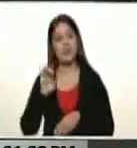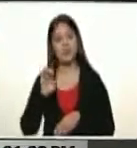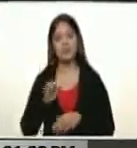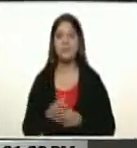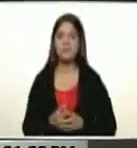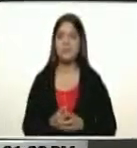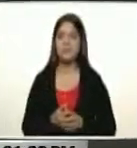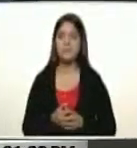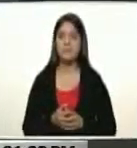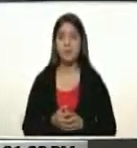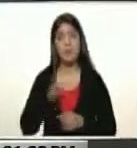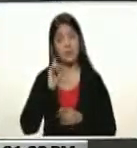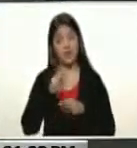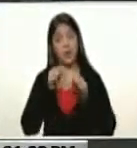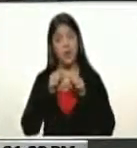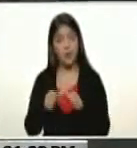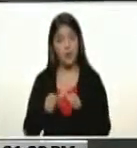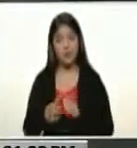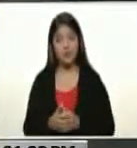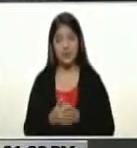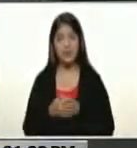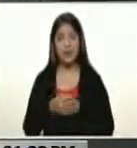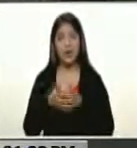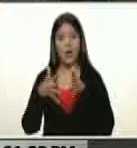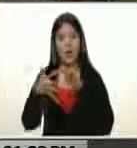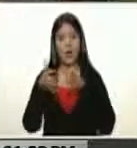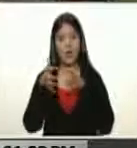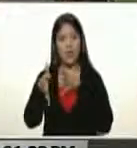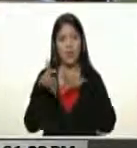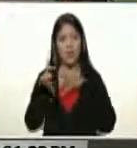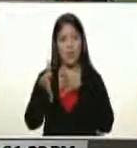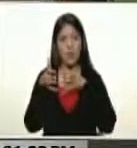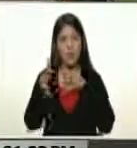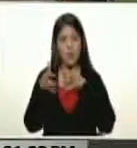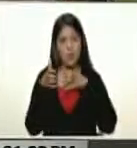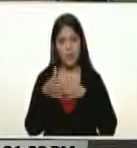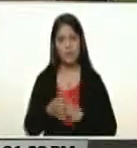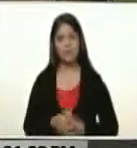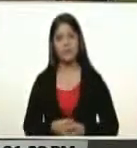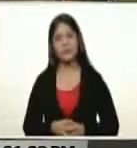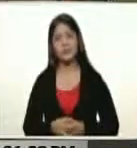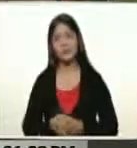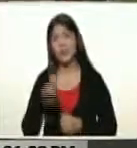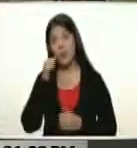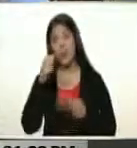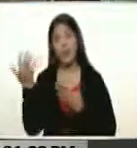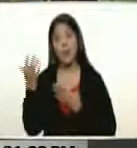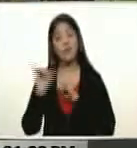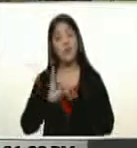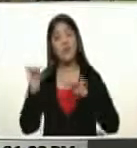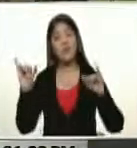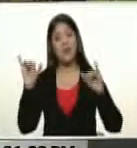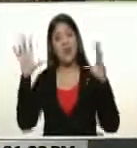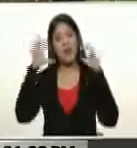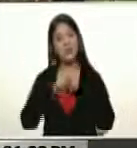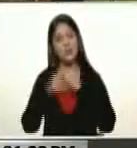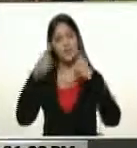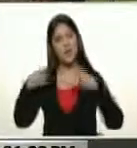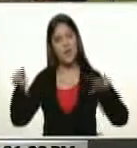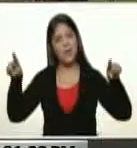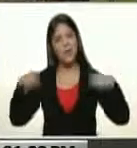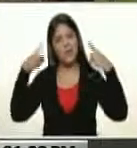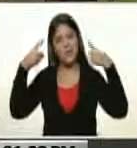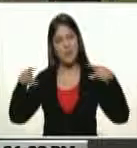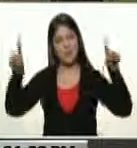función tenía que continuar, el arpa, el cuatro y las maracas de Cruz Tenepe cerraron la noche musical.